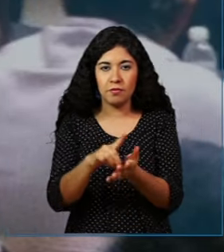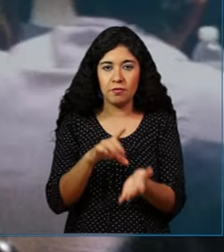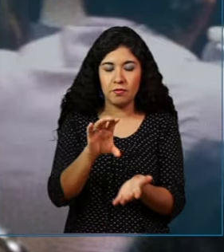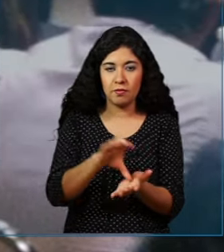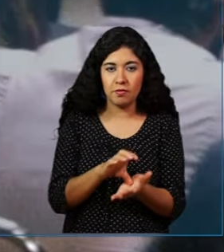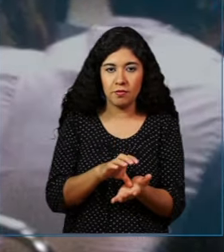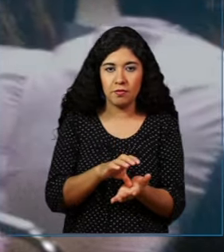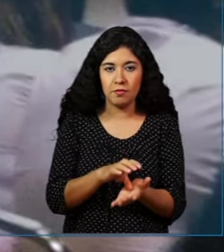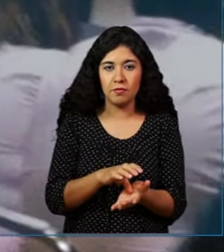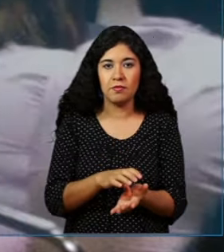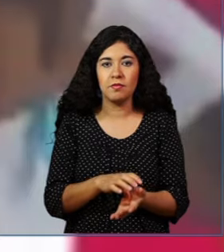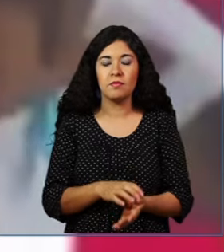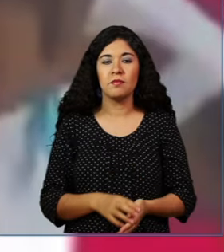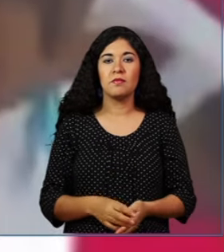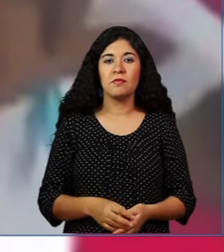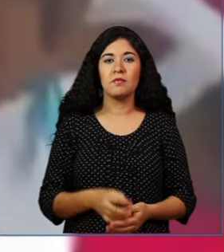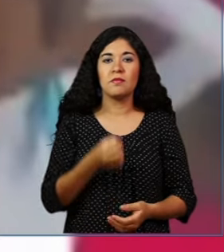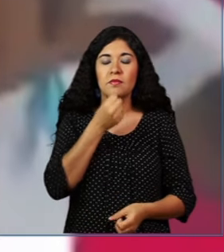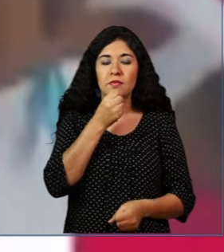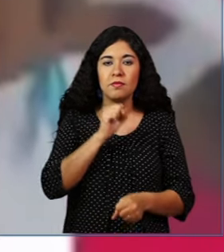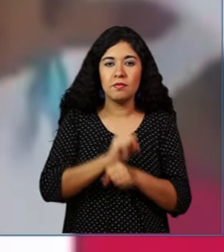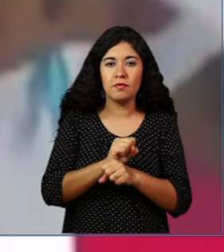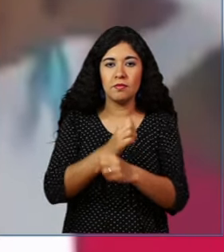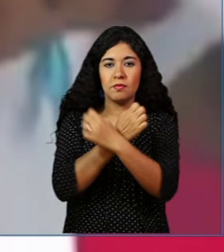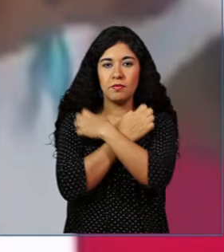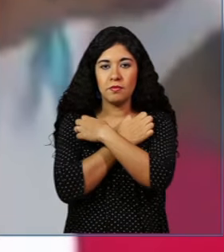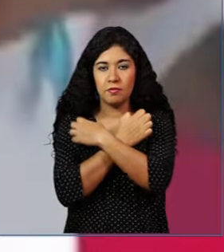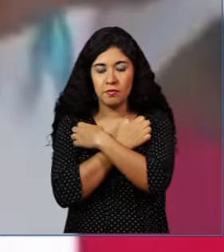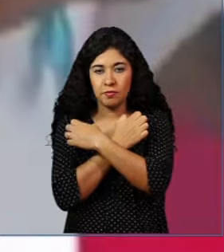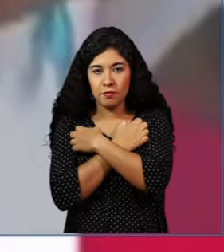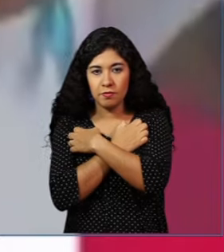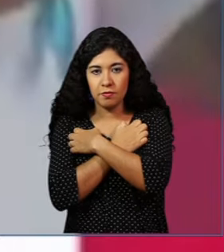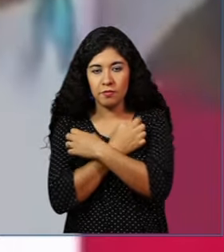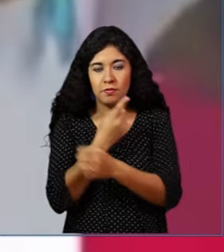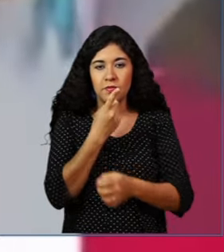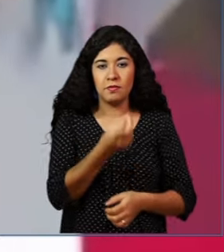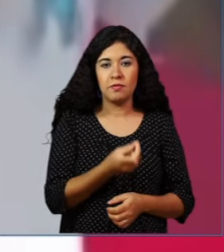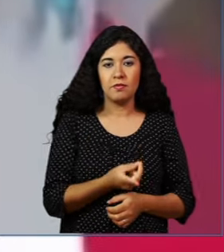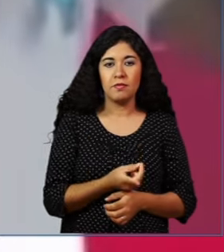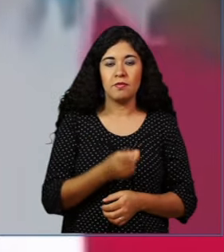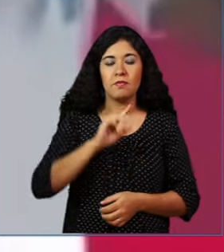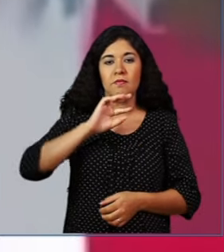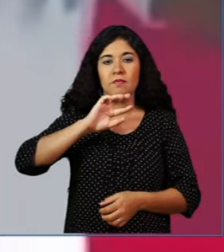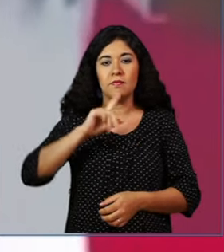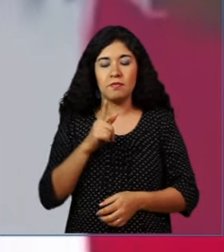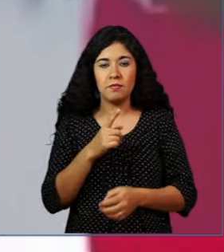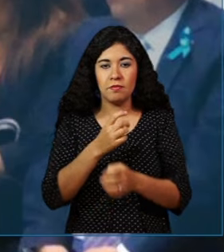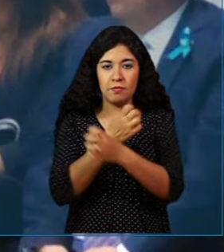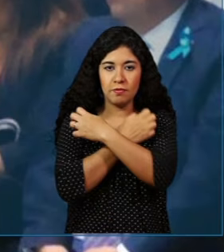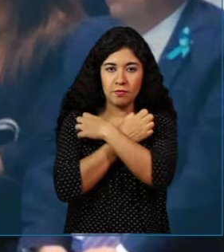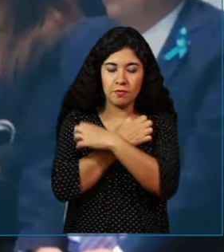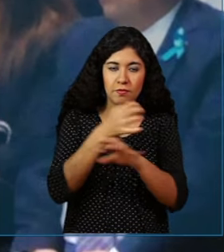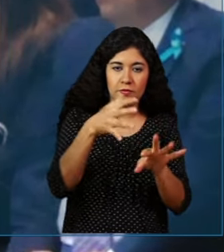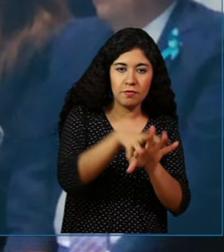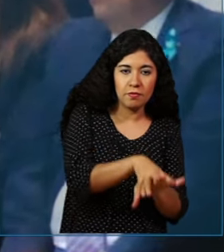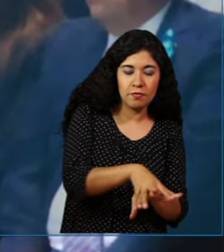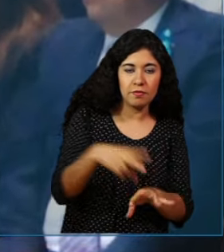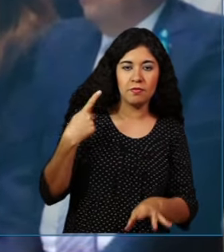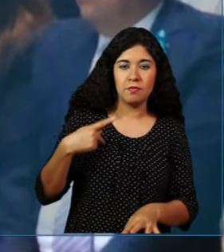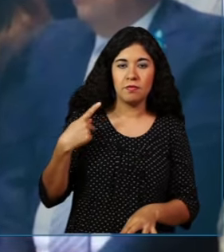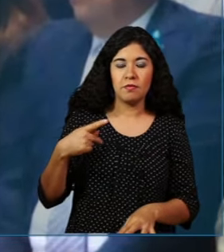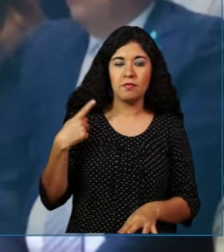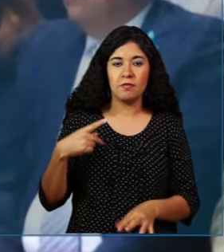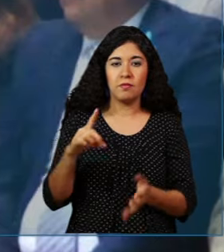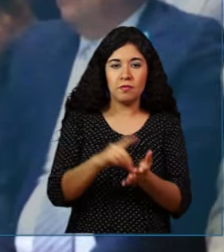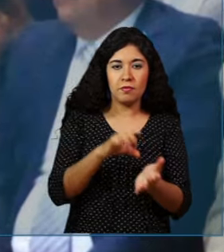las personas con discapacidad. Eusebio Vega Pérez, secretario de Educación, afirmó que la inclusión debe garantizar condiciones para